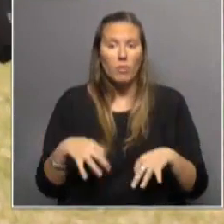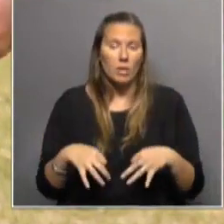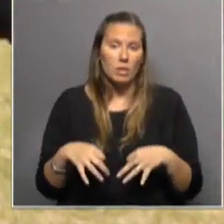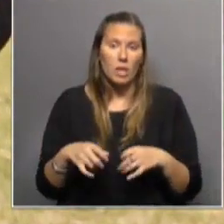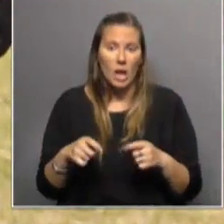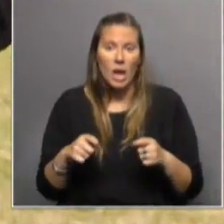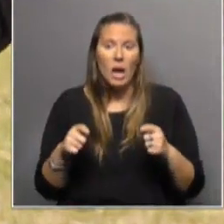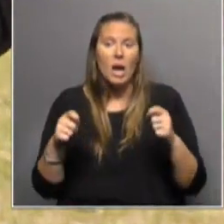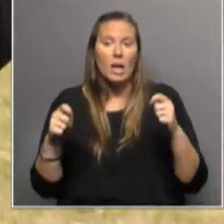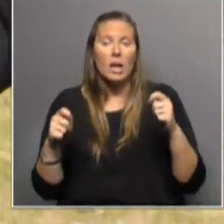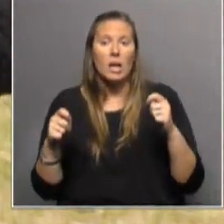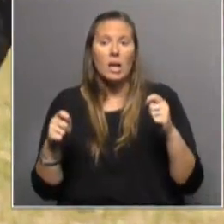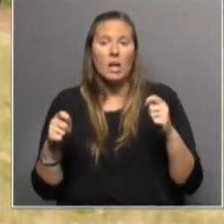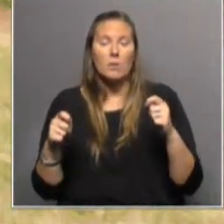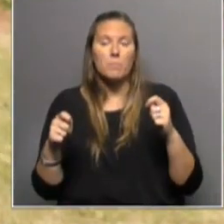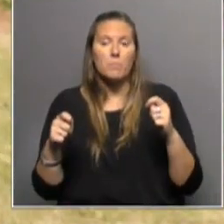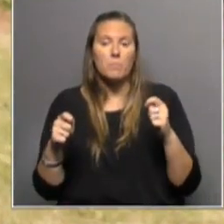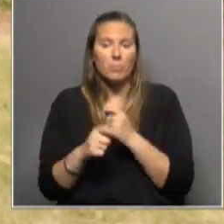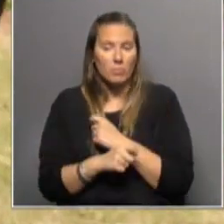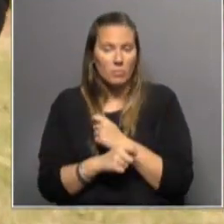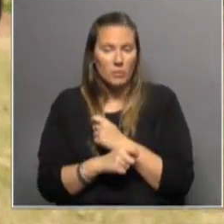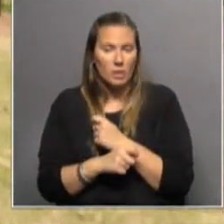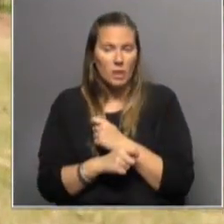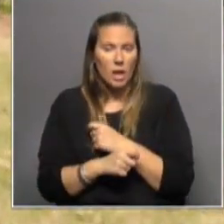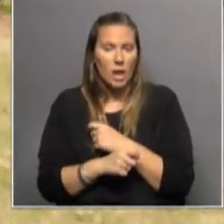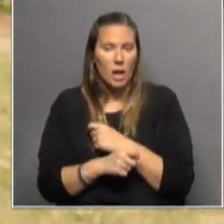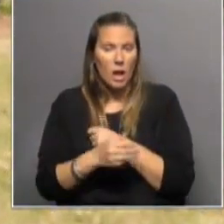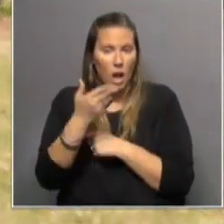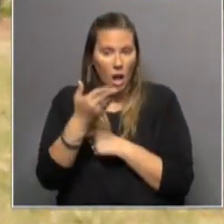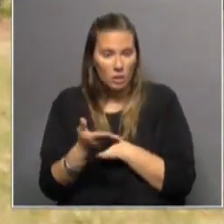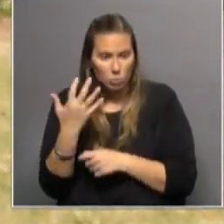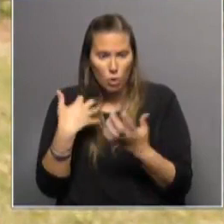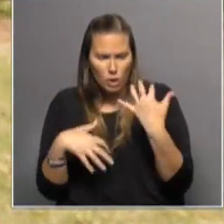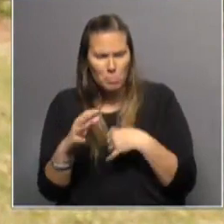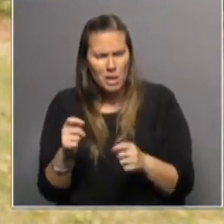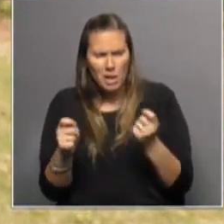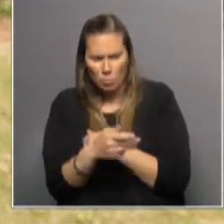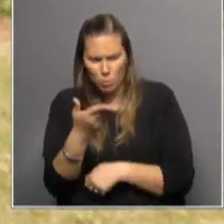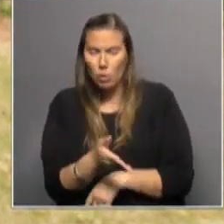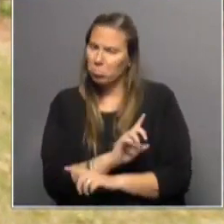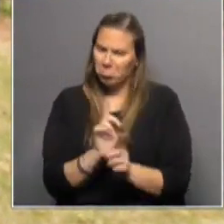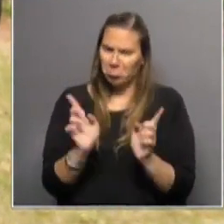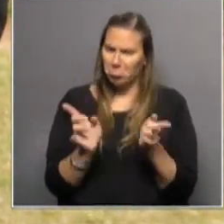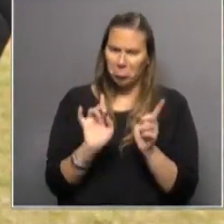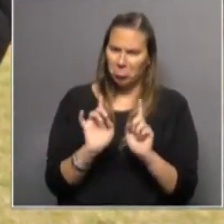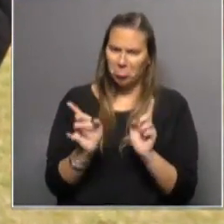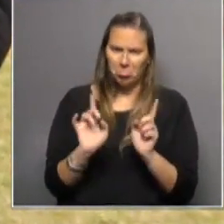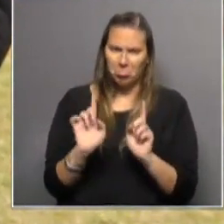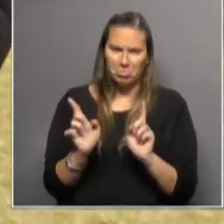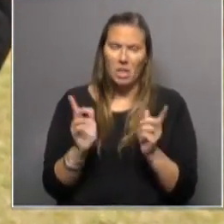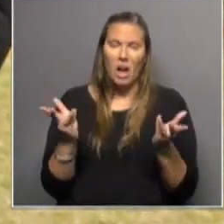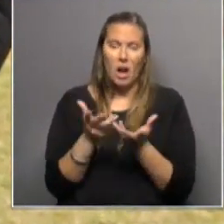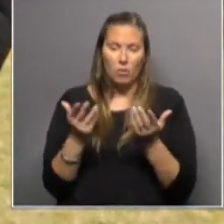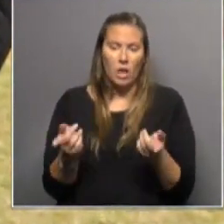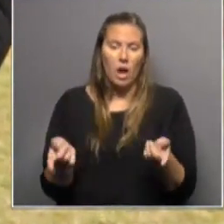cambió, cambiaron algunas actitudes de los animales. No, no, no, no. Ahora con